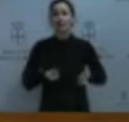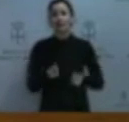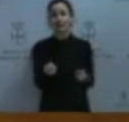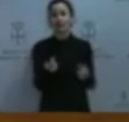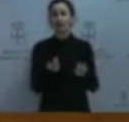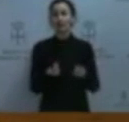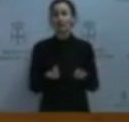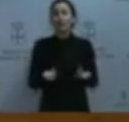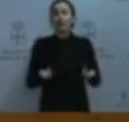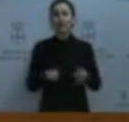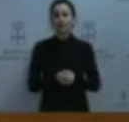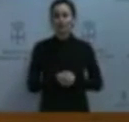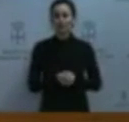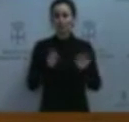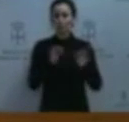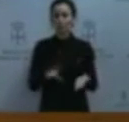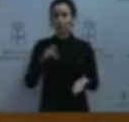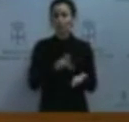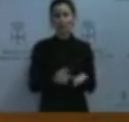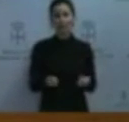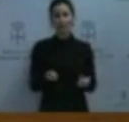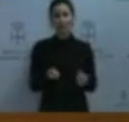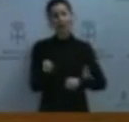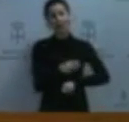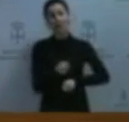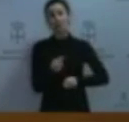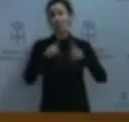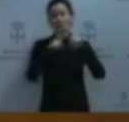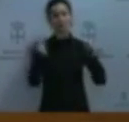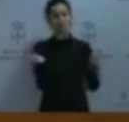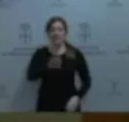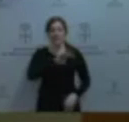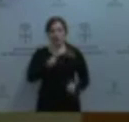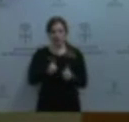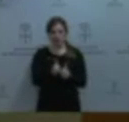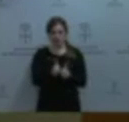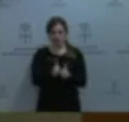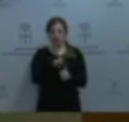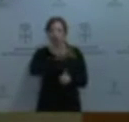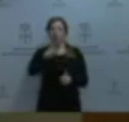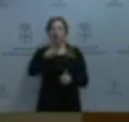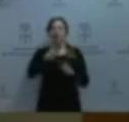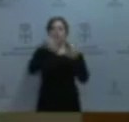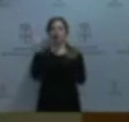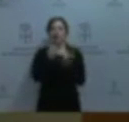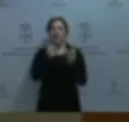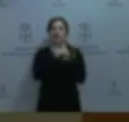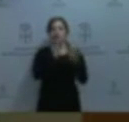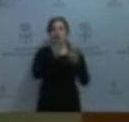alguien se está llevando al gato al agua, pero que no es la gente de Asturias. 41 votos emitidos, 28 a